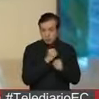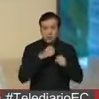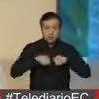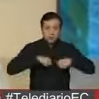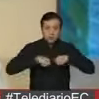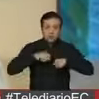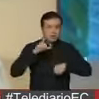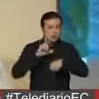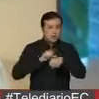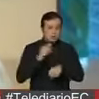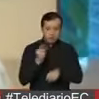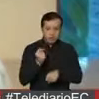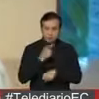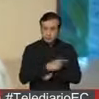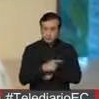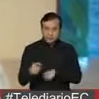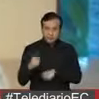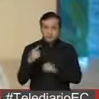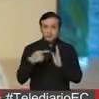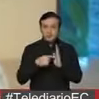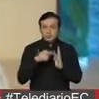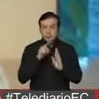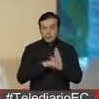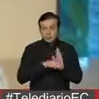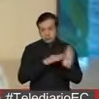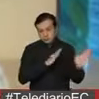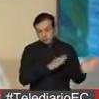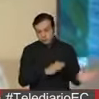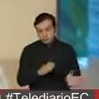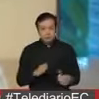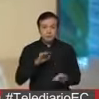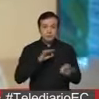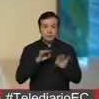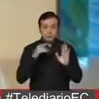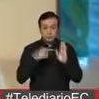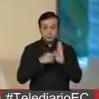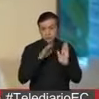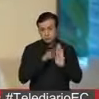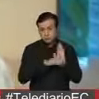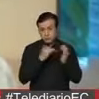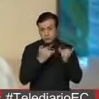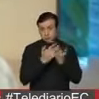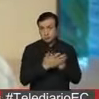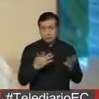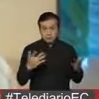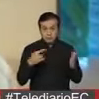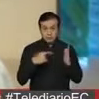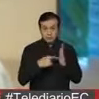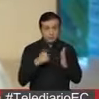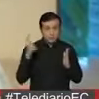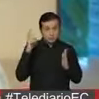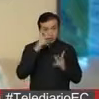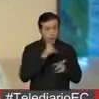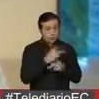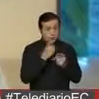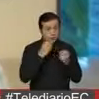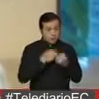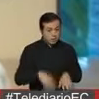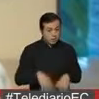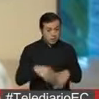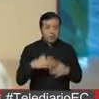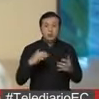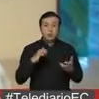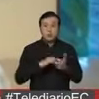trámites, y racionalizar los tributos. Mencionaba los tributos en la actualidad, castigan la producción. En el Ecuador la